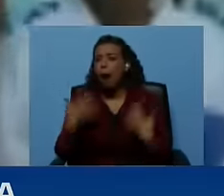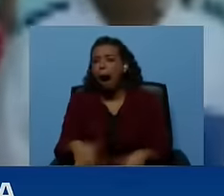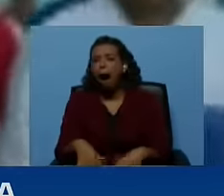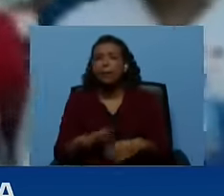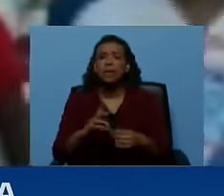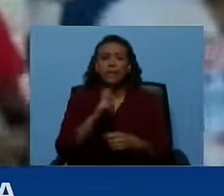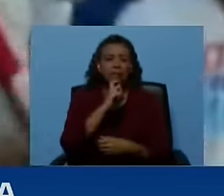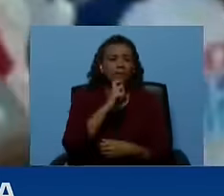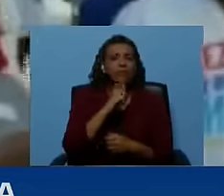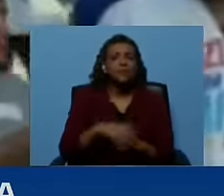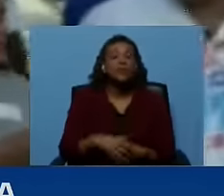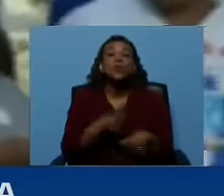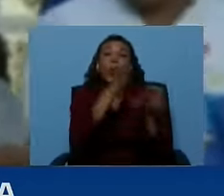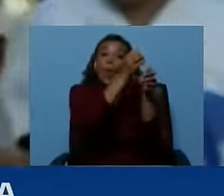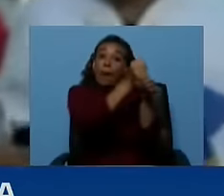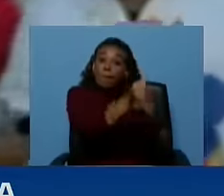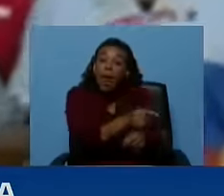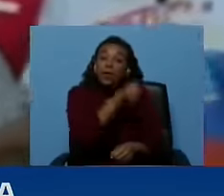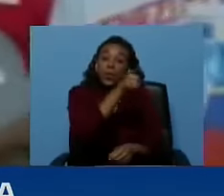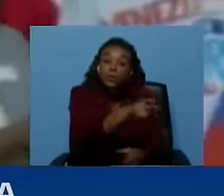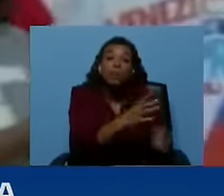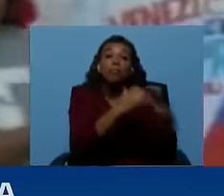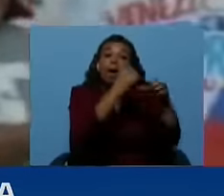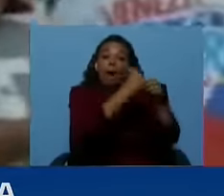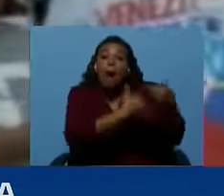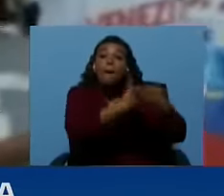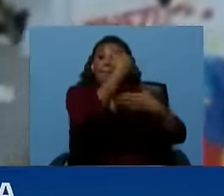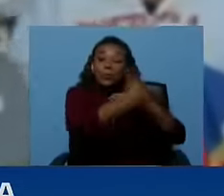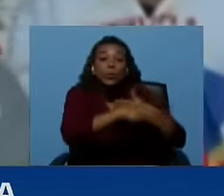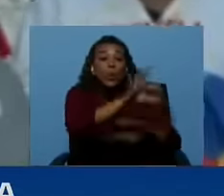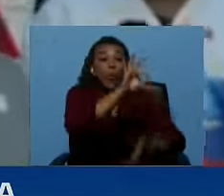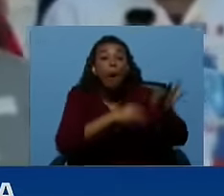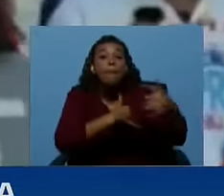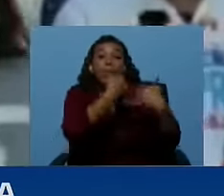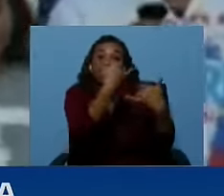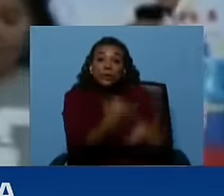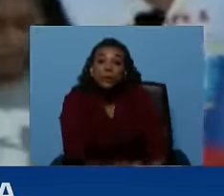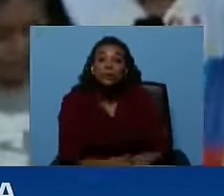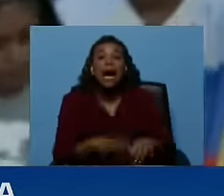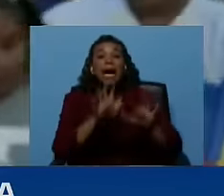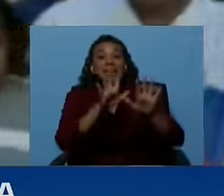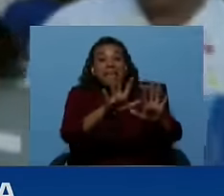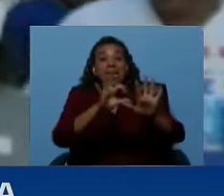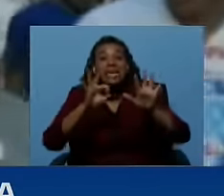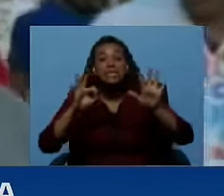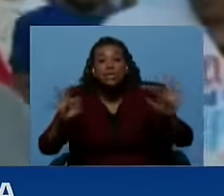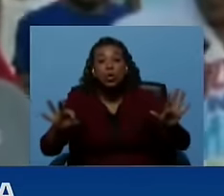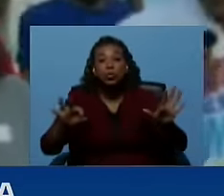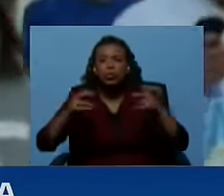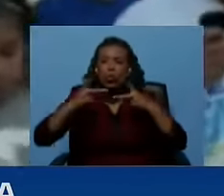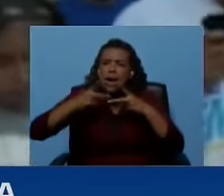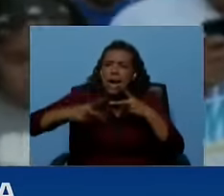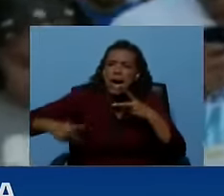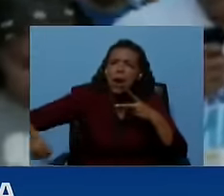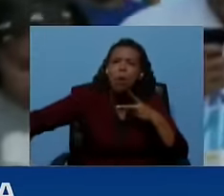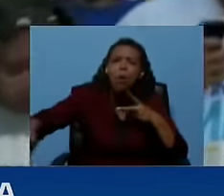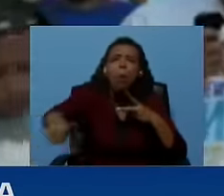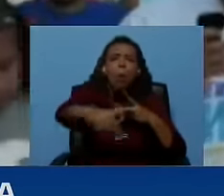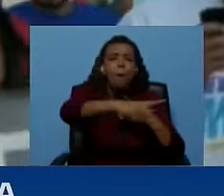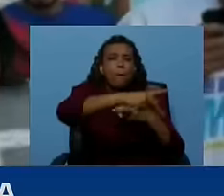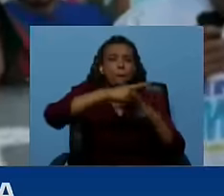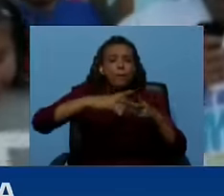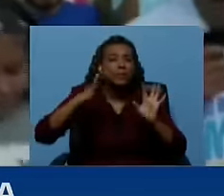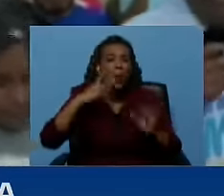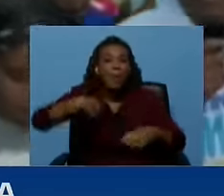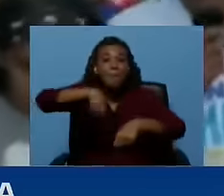voy a esperar que ustedes voten vamos a ver y después de votar tenemos 18 km de araira todo lo que es la comuna 18 km